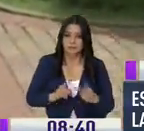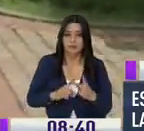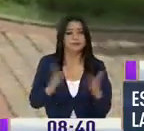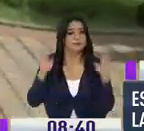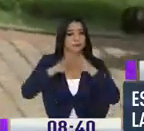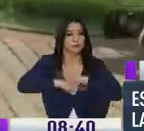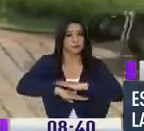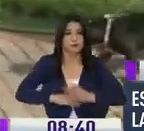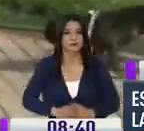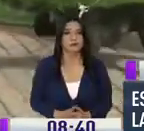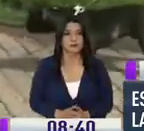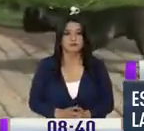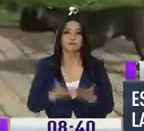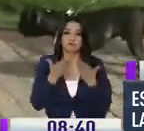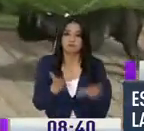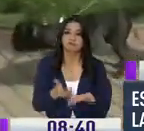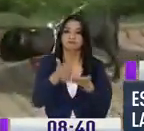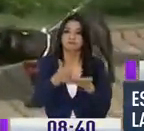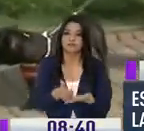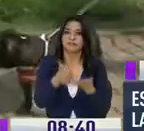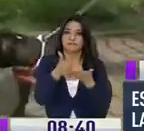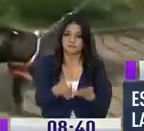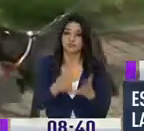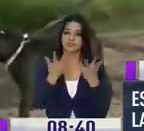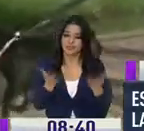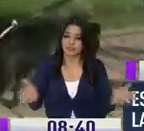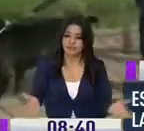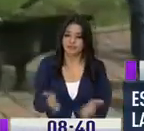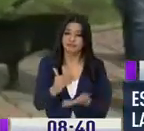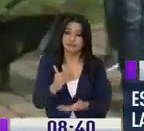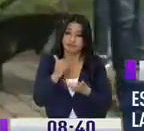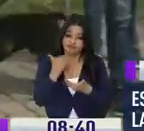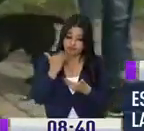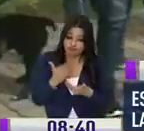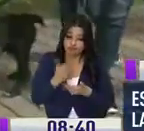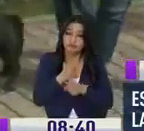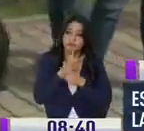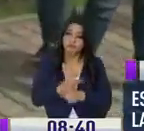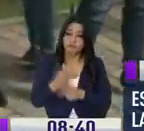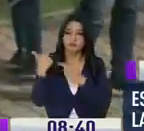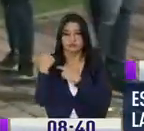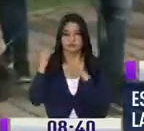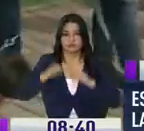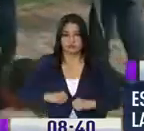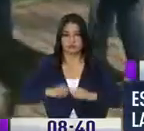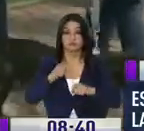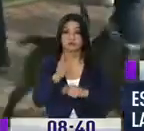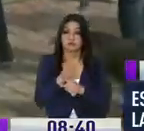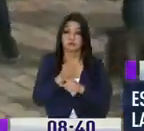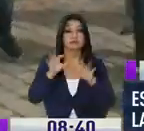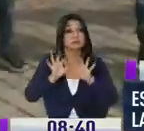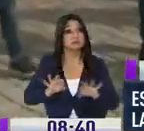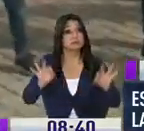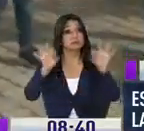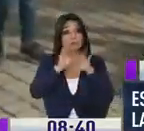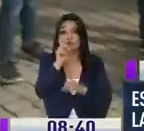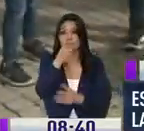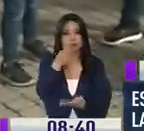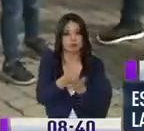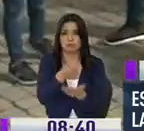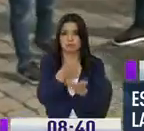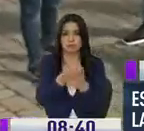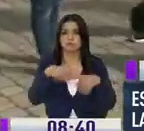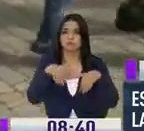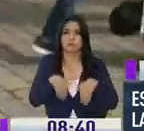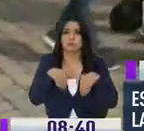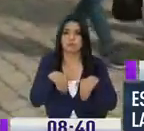totalmente gratuito, todo para su bienestar. Nosotros queremos promover la tenencia responsable de las mascotas. Por ende, es muy importante no comprar, es